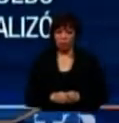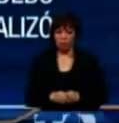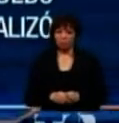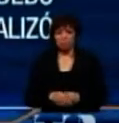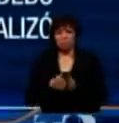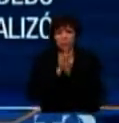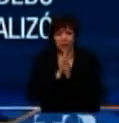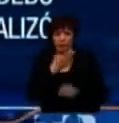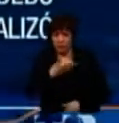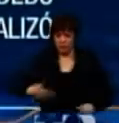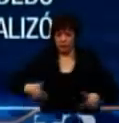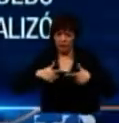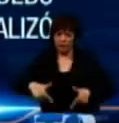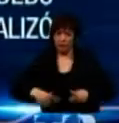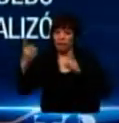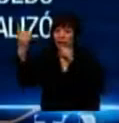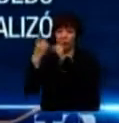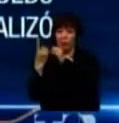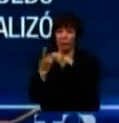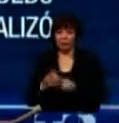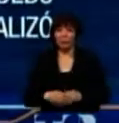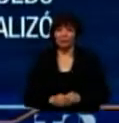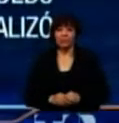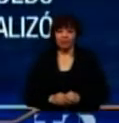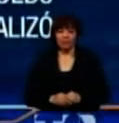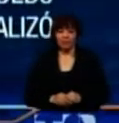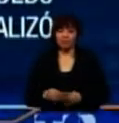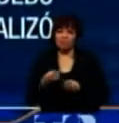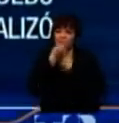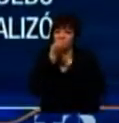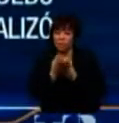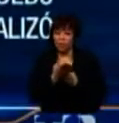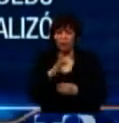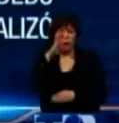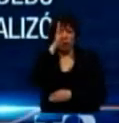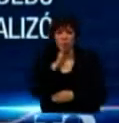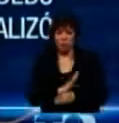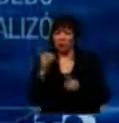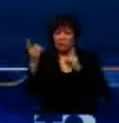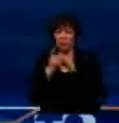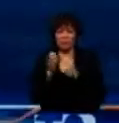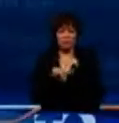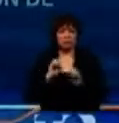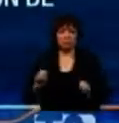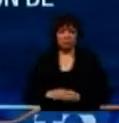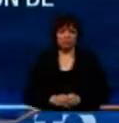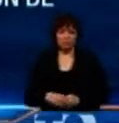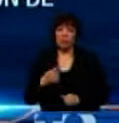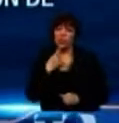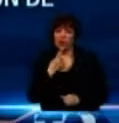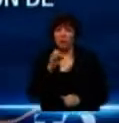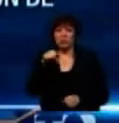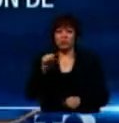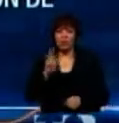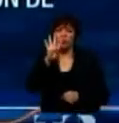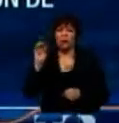se reúna con el señor enrique cadena debo manifestar que nunca se realizó dicha reunión admito la amistad de más